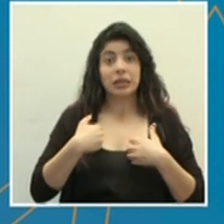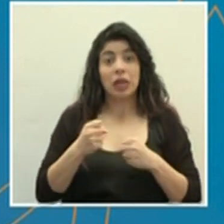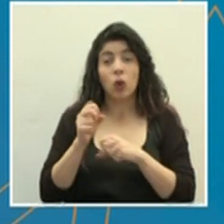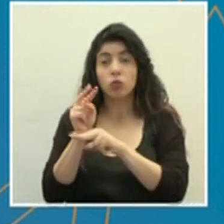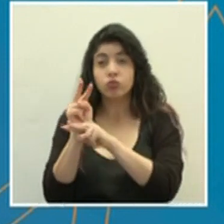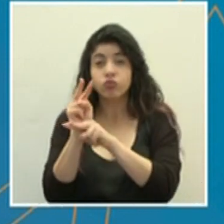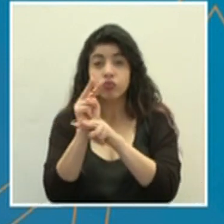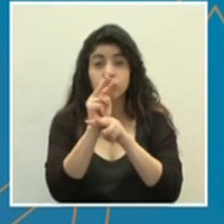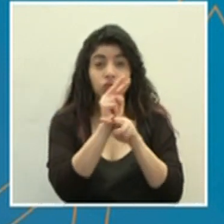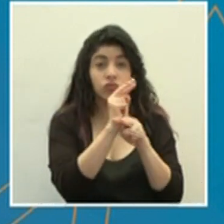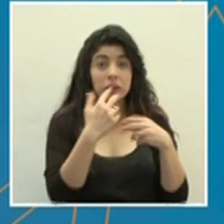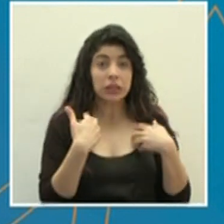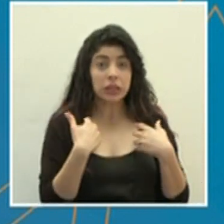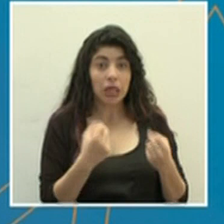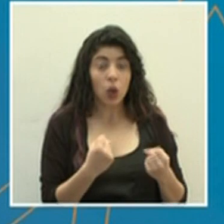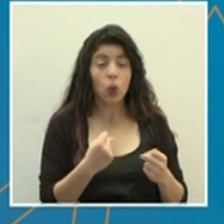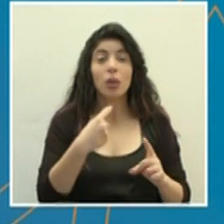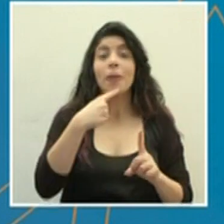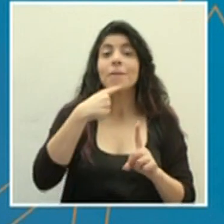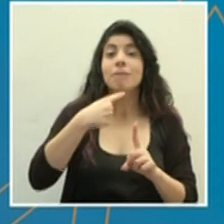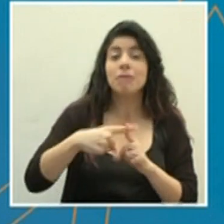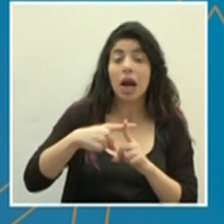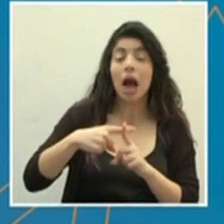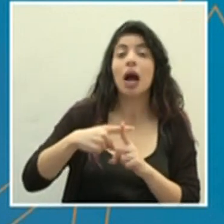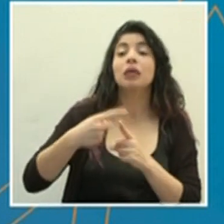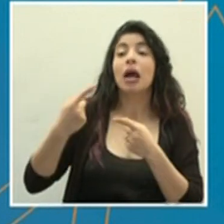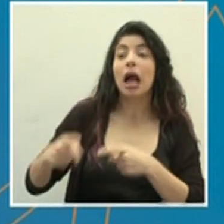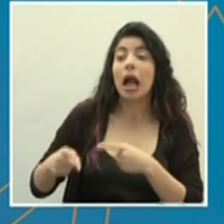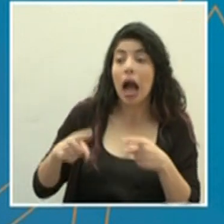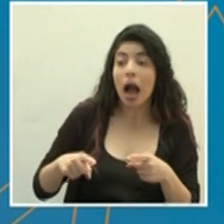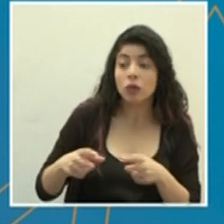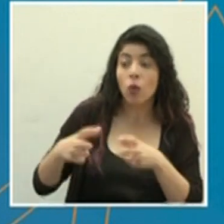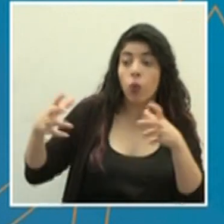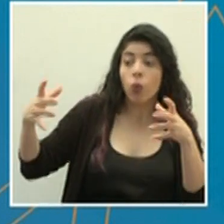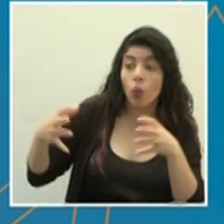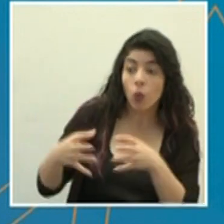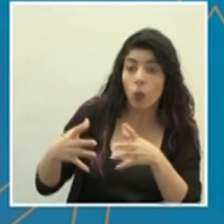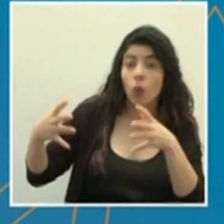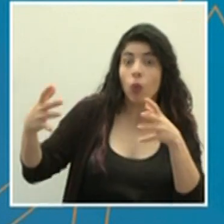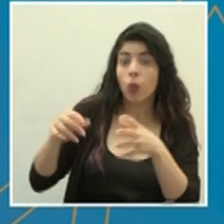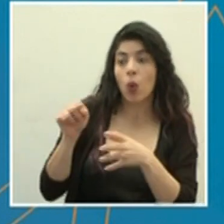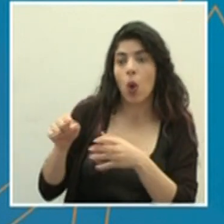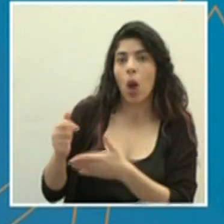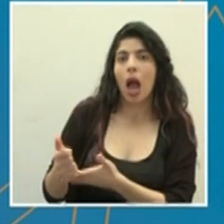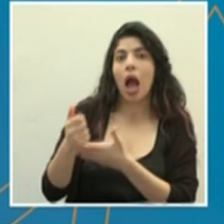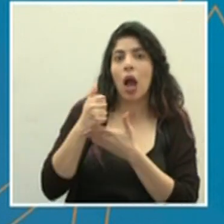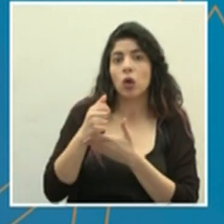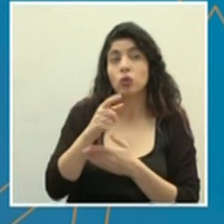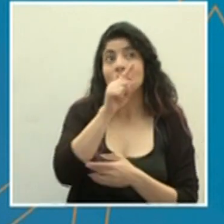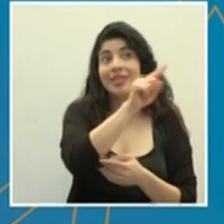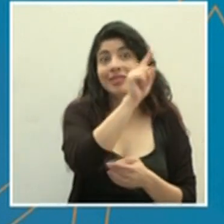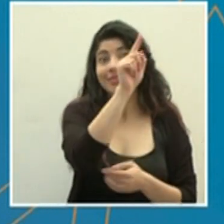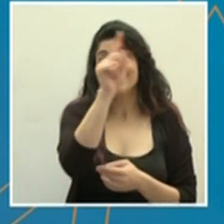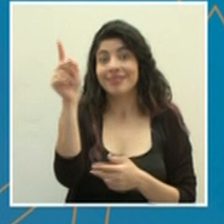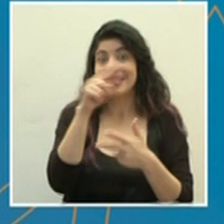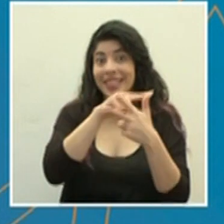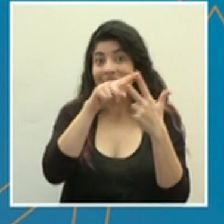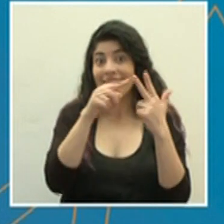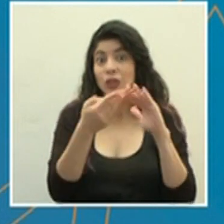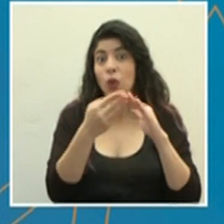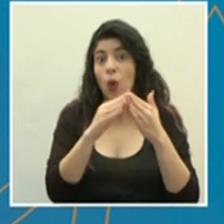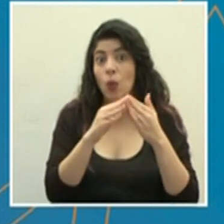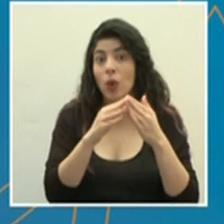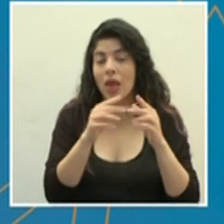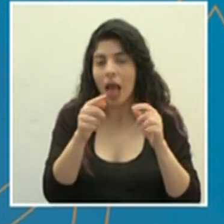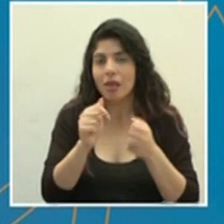Salud y la evolución de los casos nos permite nuevamente retornar a estas comunidades a la